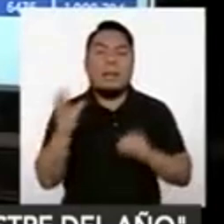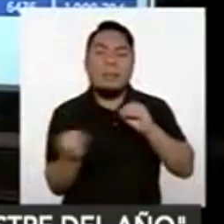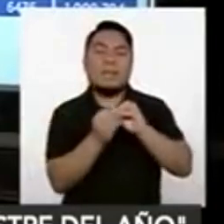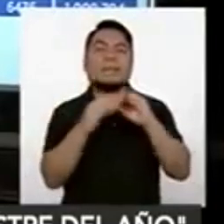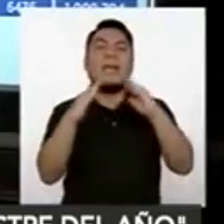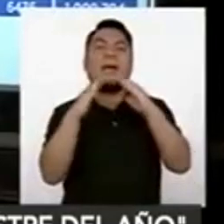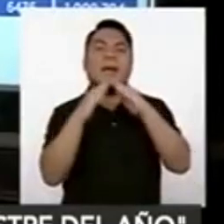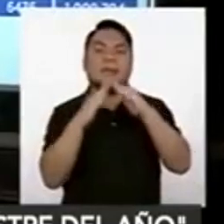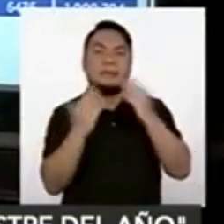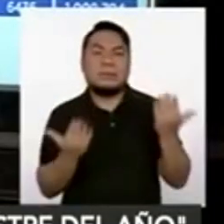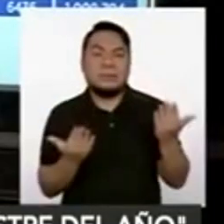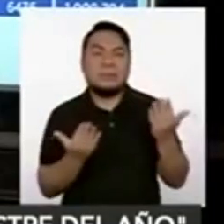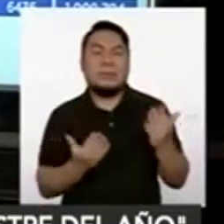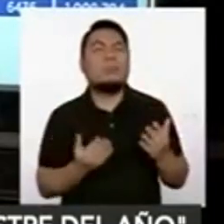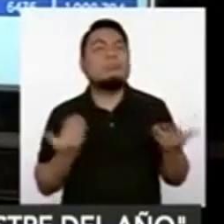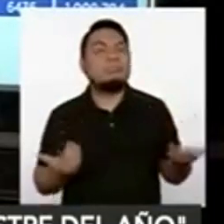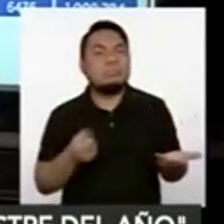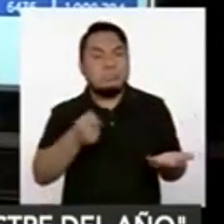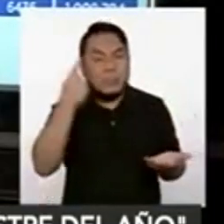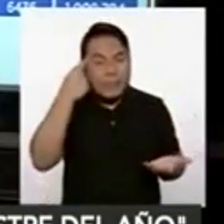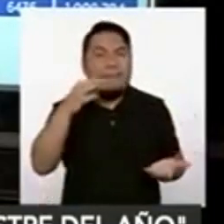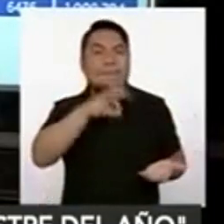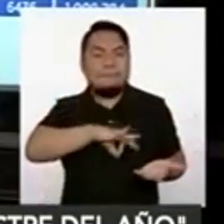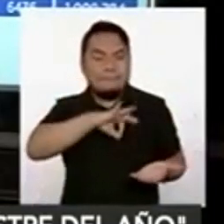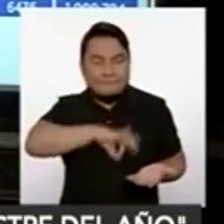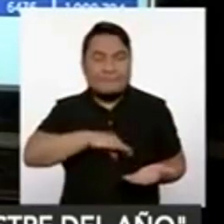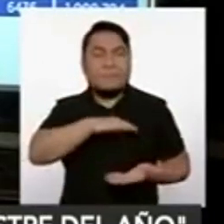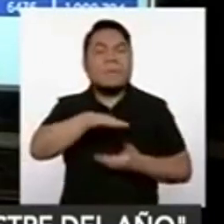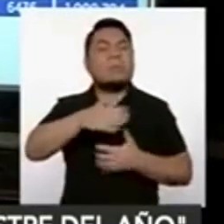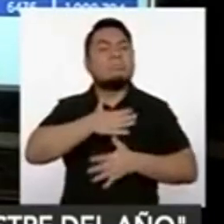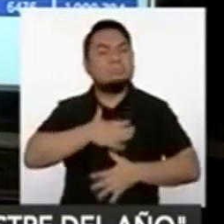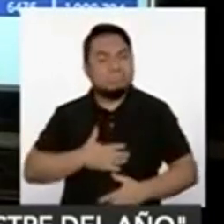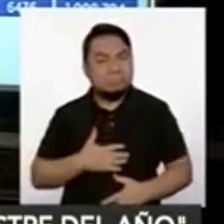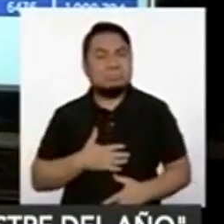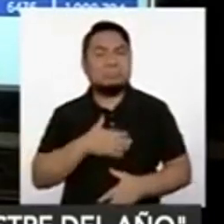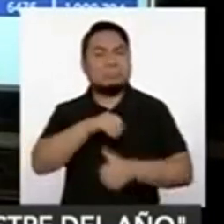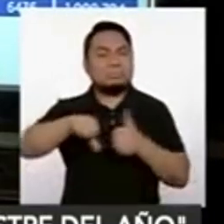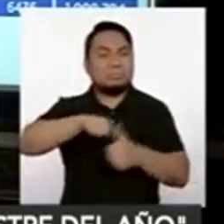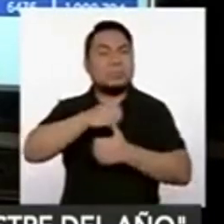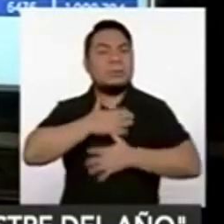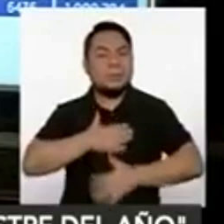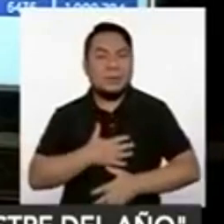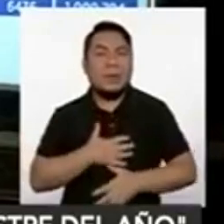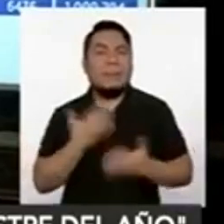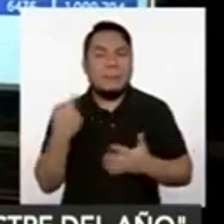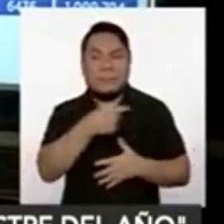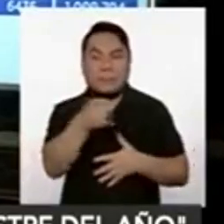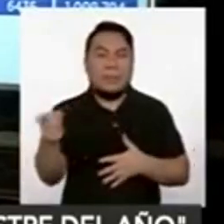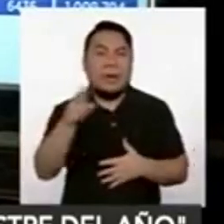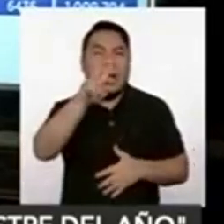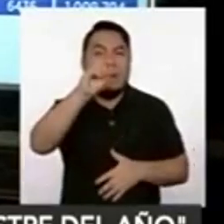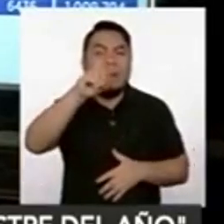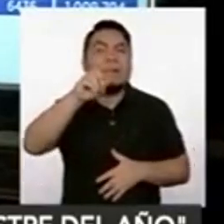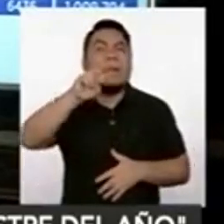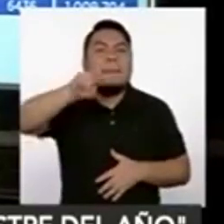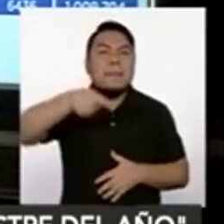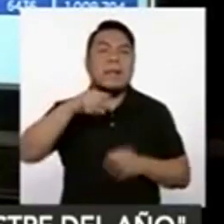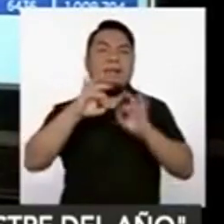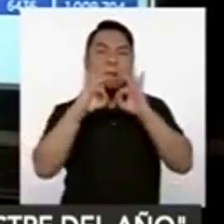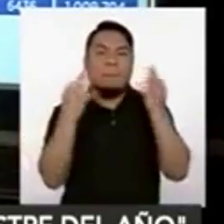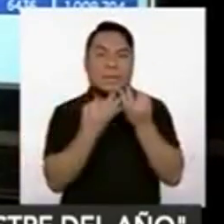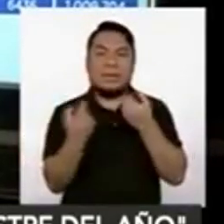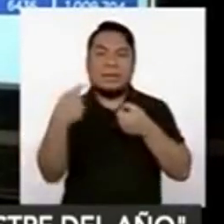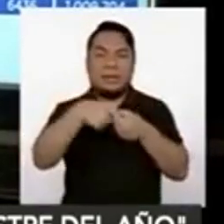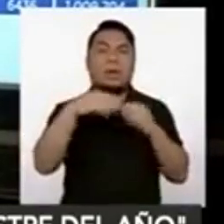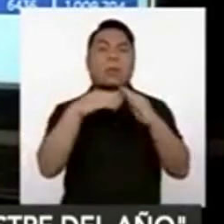generando adicionalmente no solamente el bienestar para las 20.000 familias que van a tener una